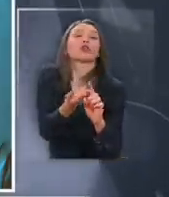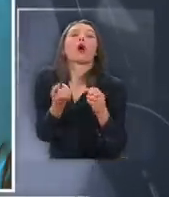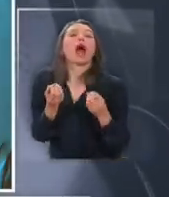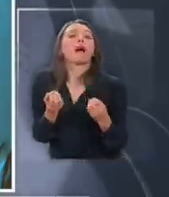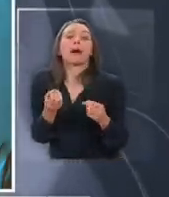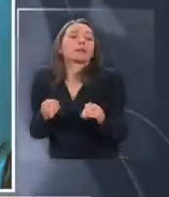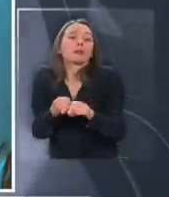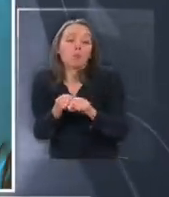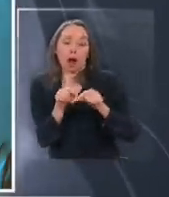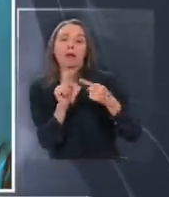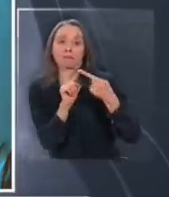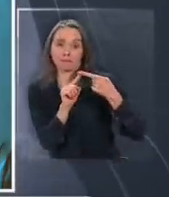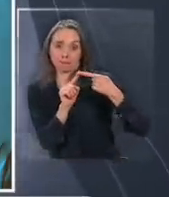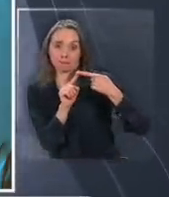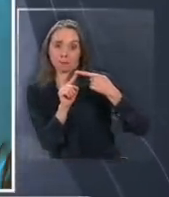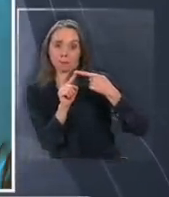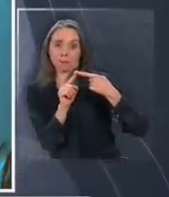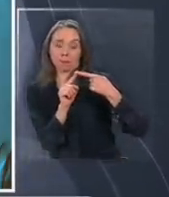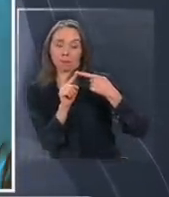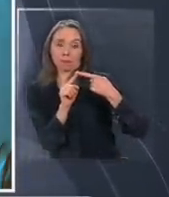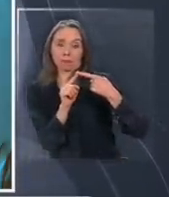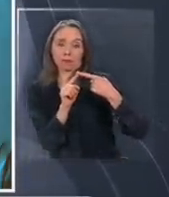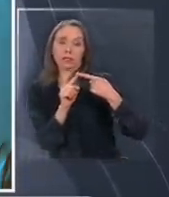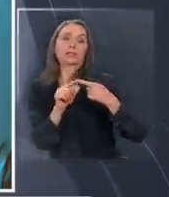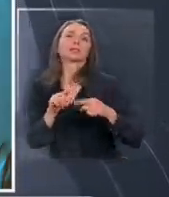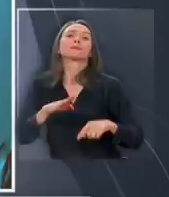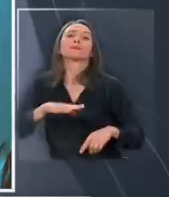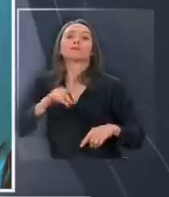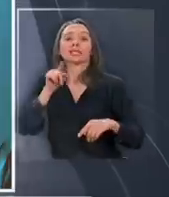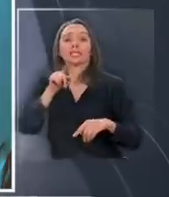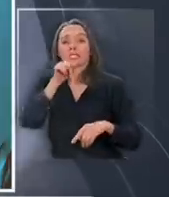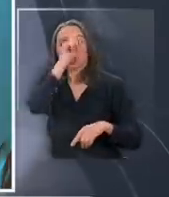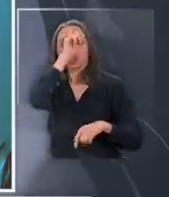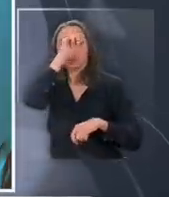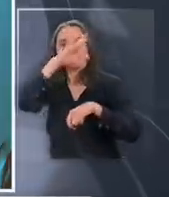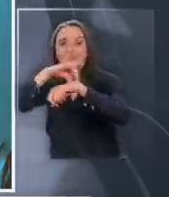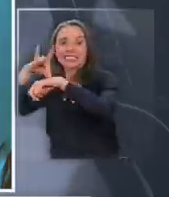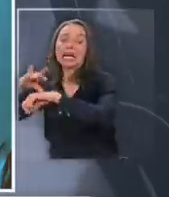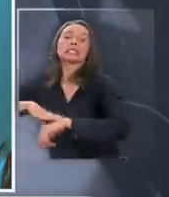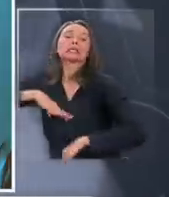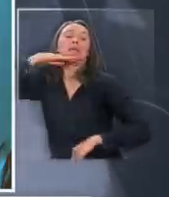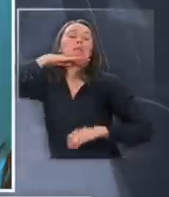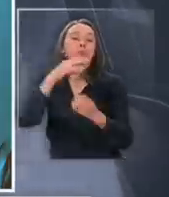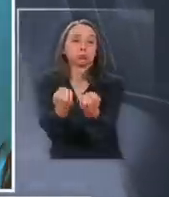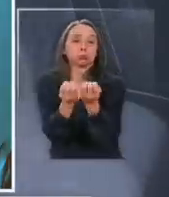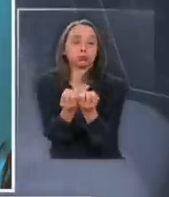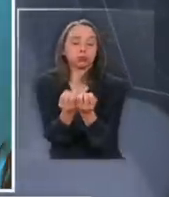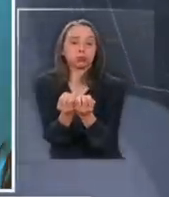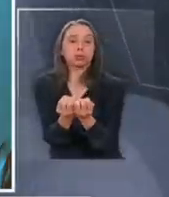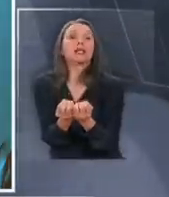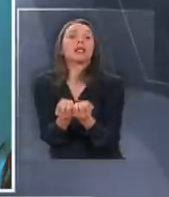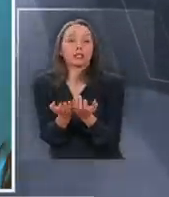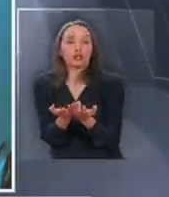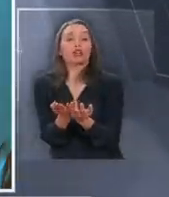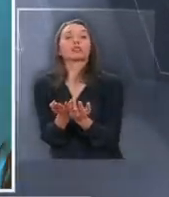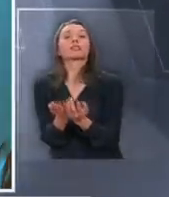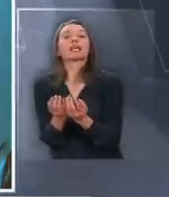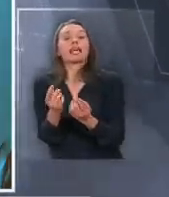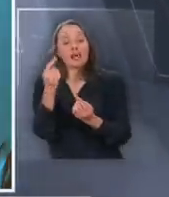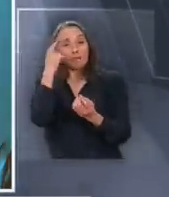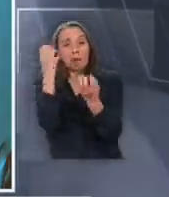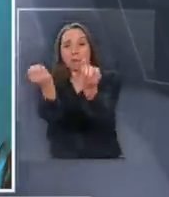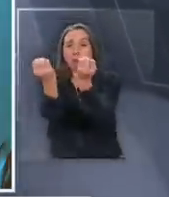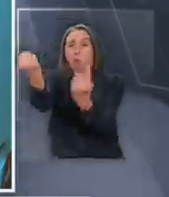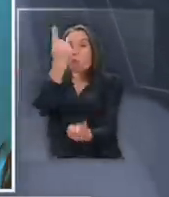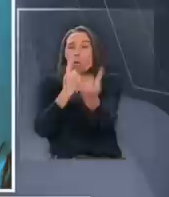lado, se produce una suerte de colapso del sistema sanitario, la calidad de la atención de alguna manera se